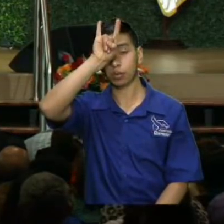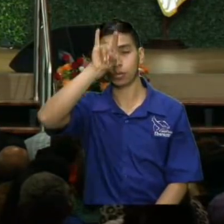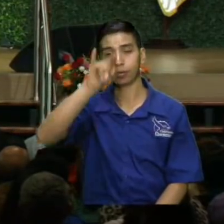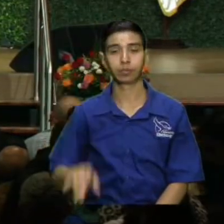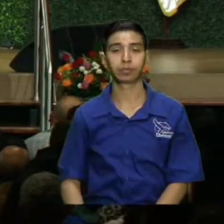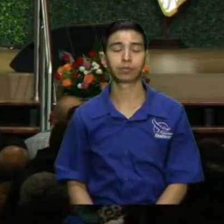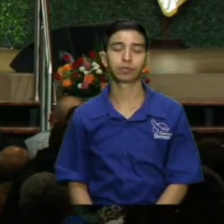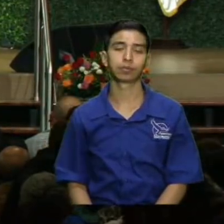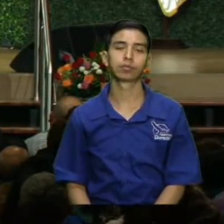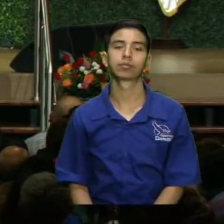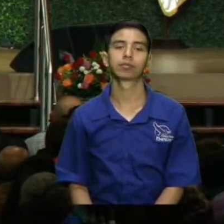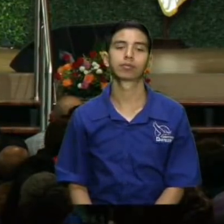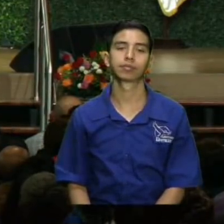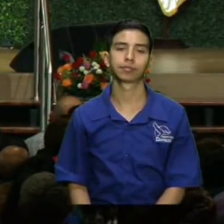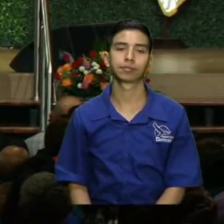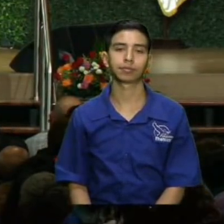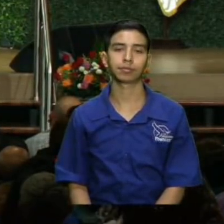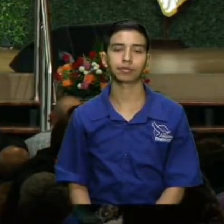ese rema y dice,